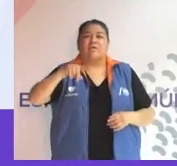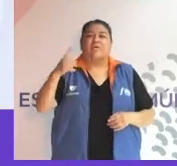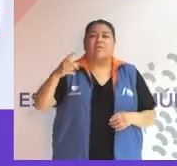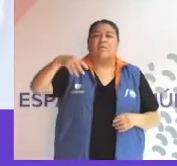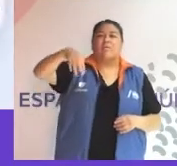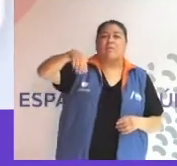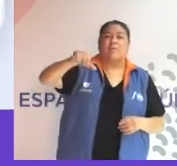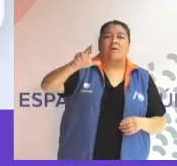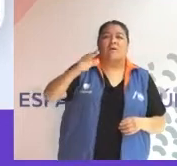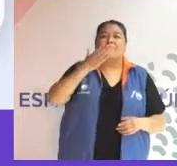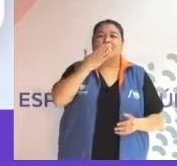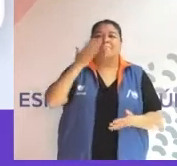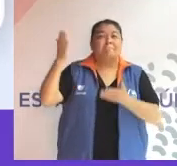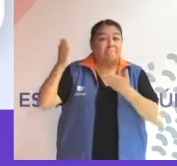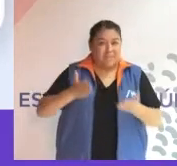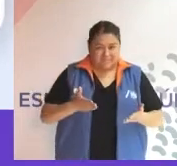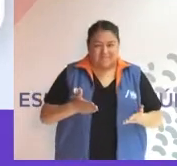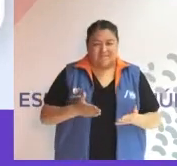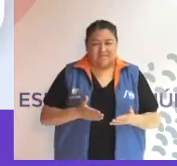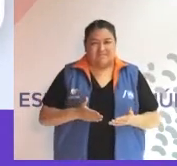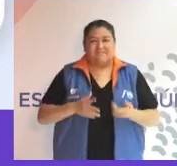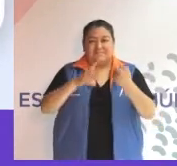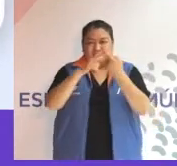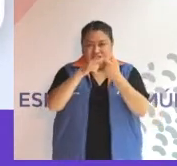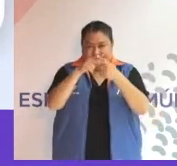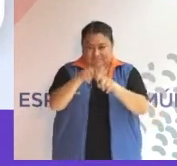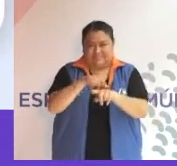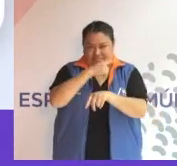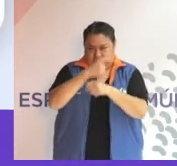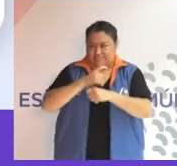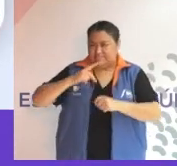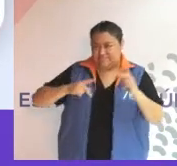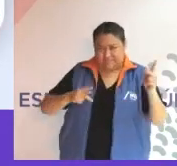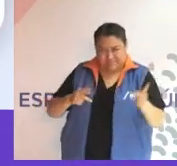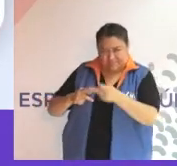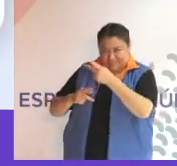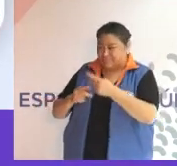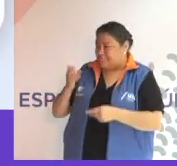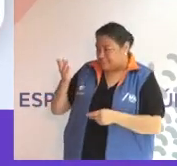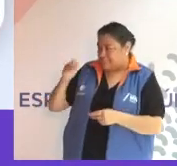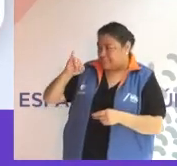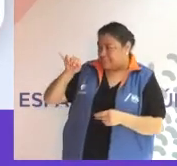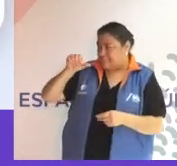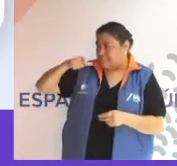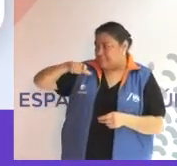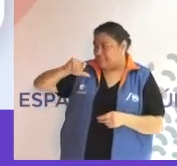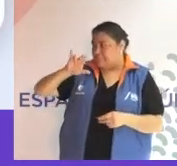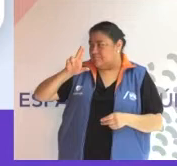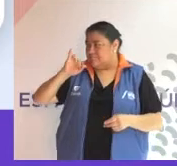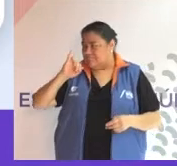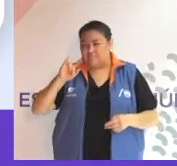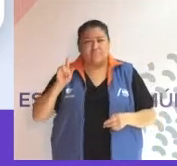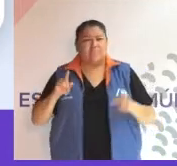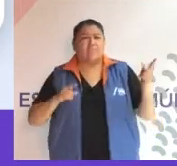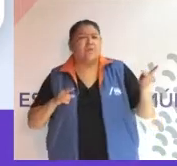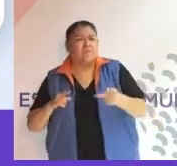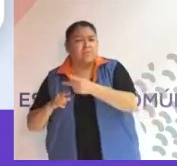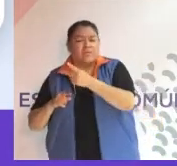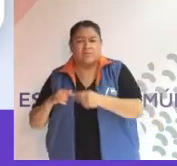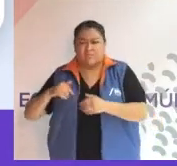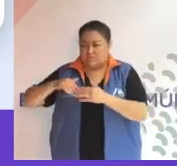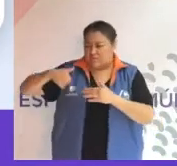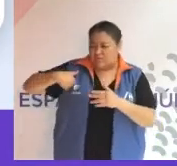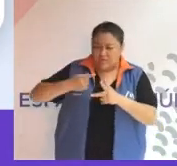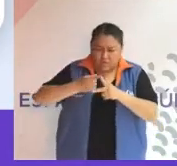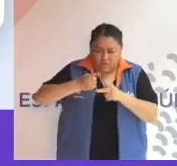Jackie, bienvenidos. Y vamos a empezar con una primera pregunta que le quiero hacer a Jackie, que es justamente de acuerdo a los datos